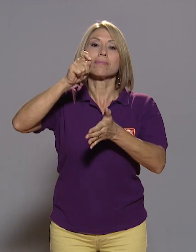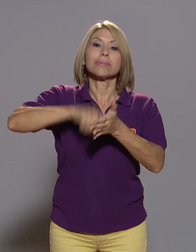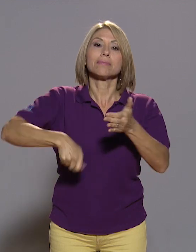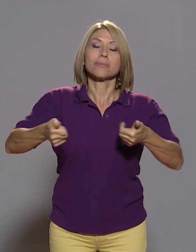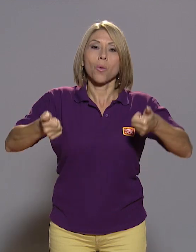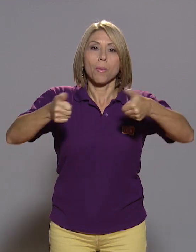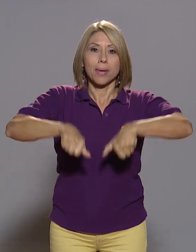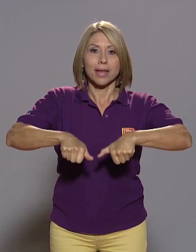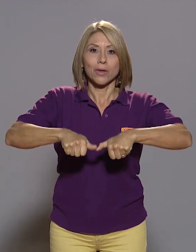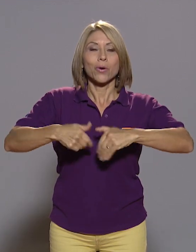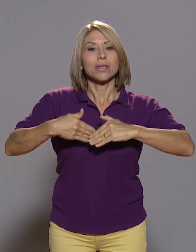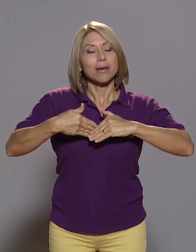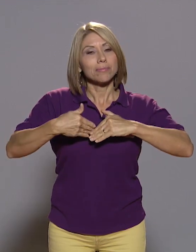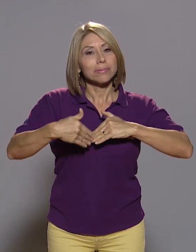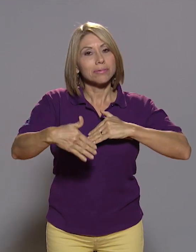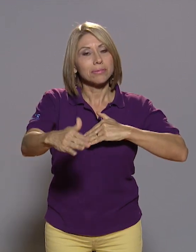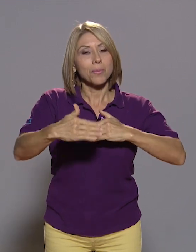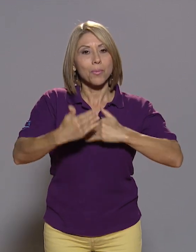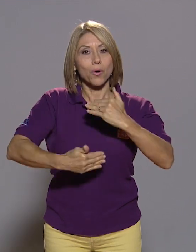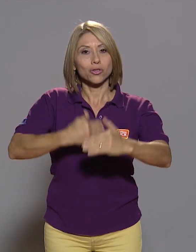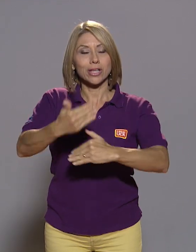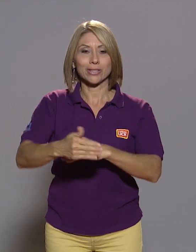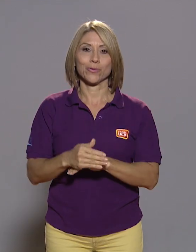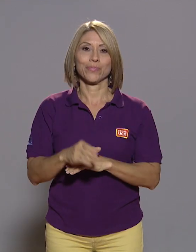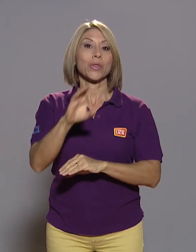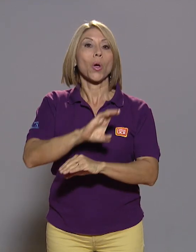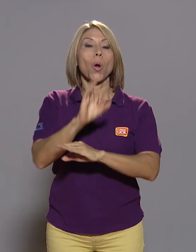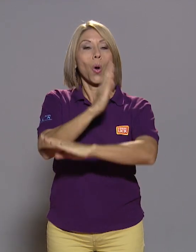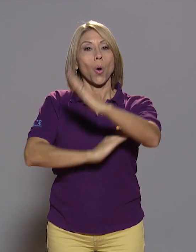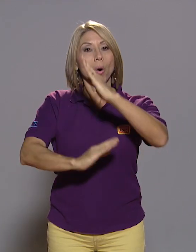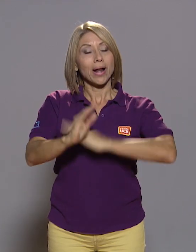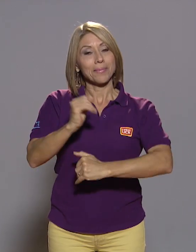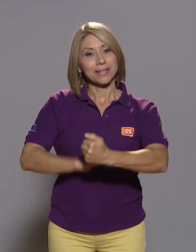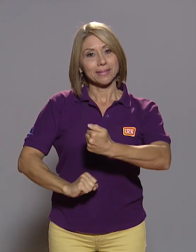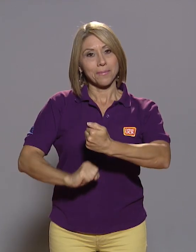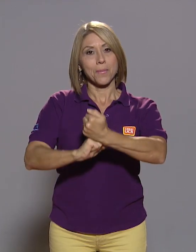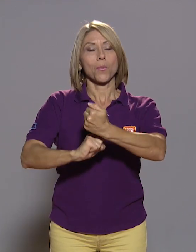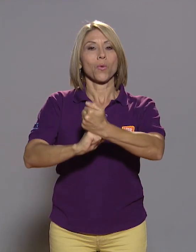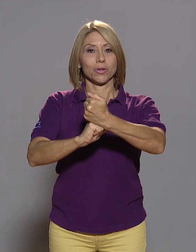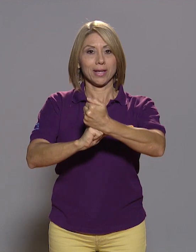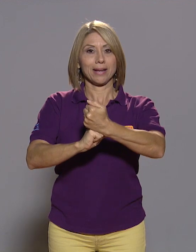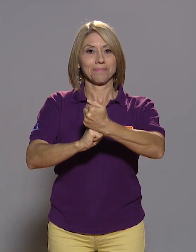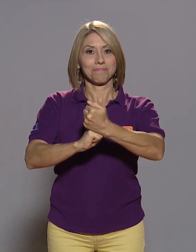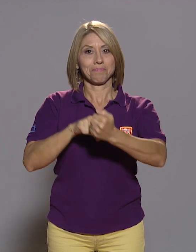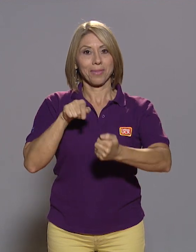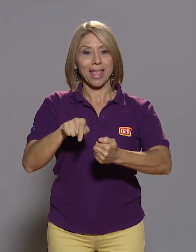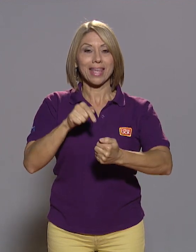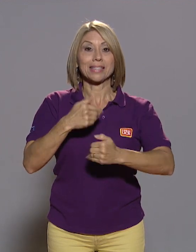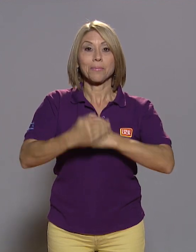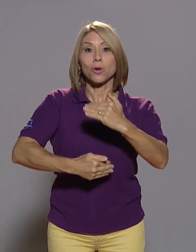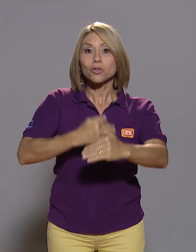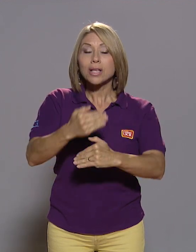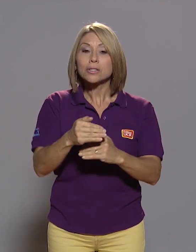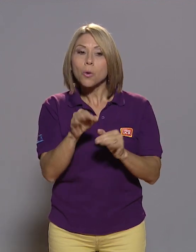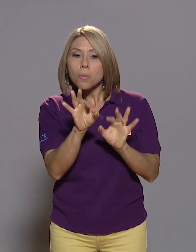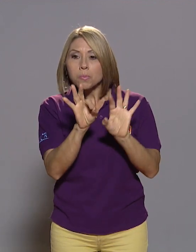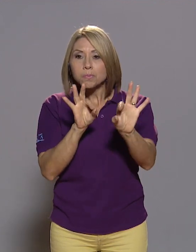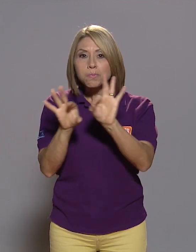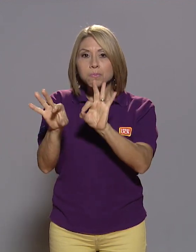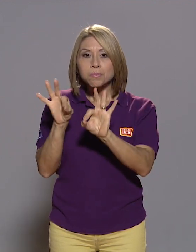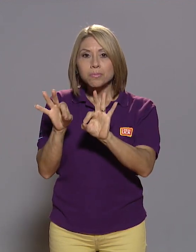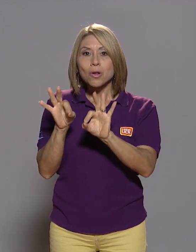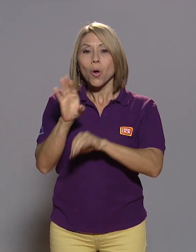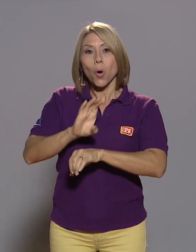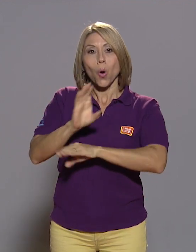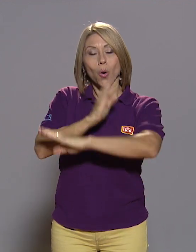y después de ahí ya inicia el proceso. Sí. El CONABRIS va a apoyar, como les decía, en ese proceso selectivo a